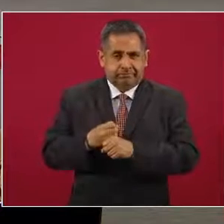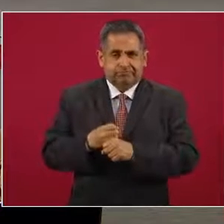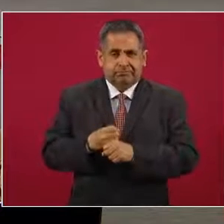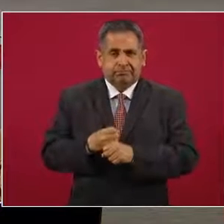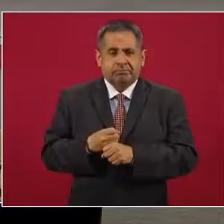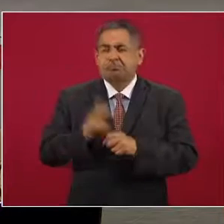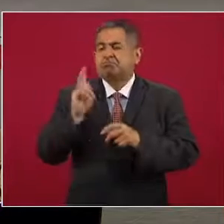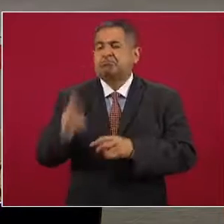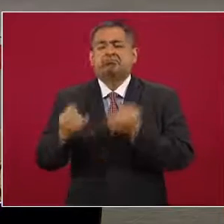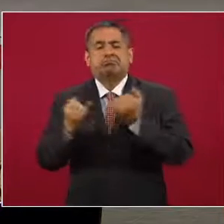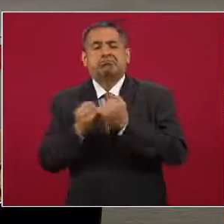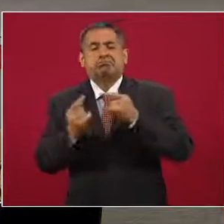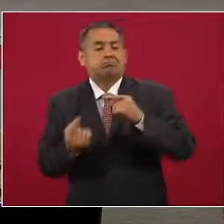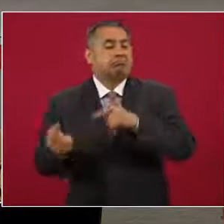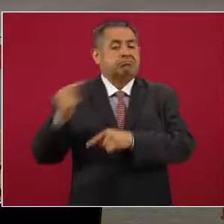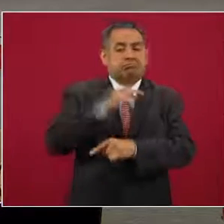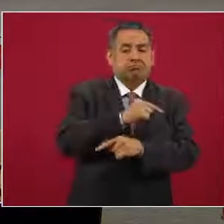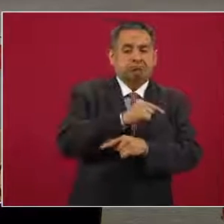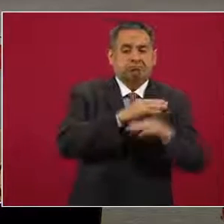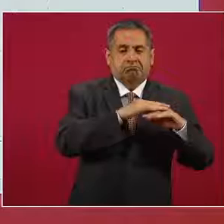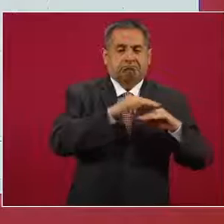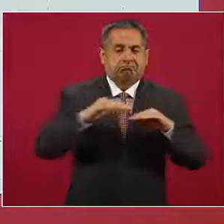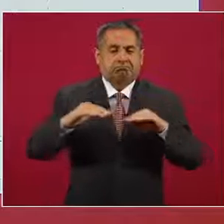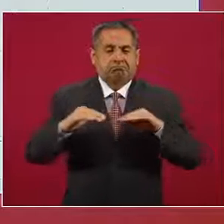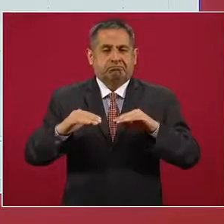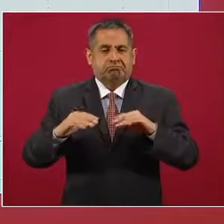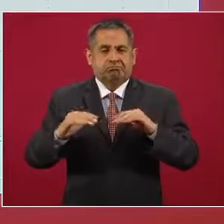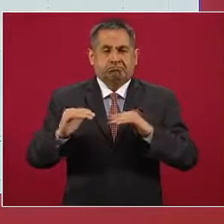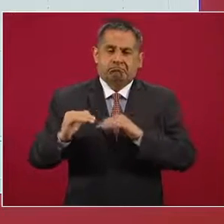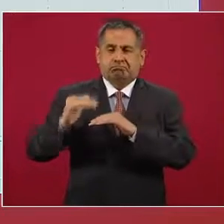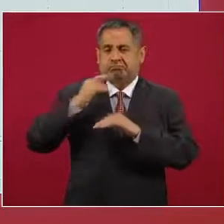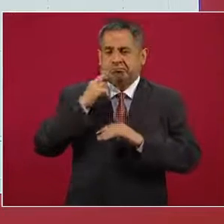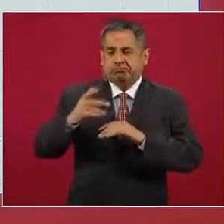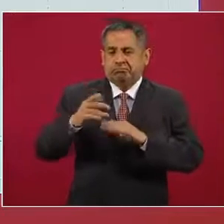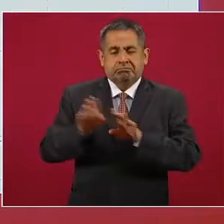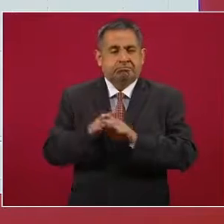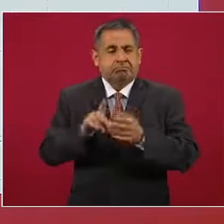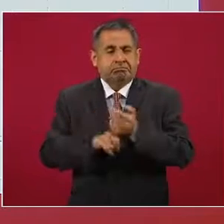como antes de la pandemia, con